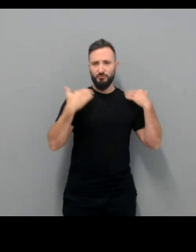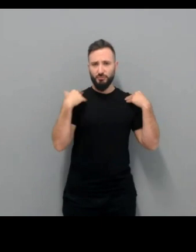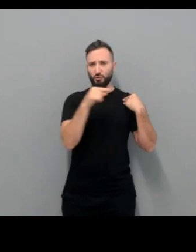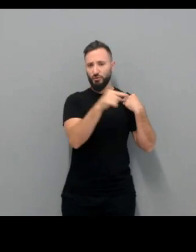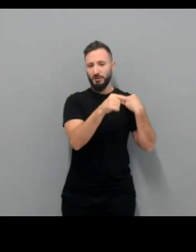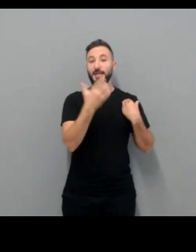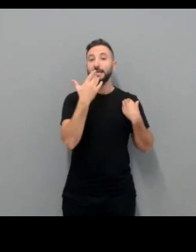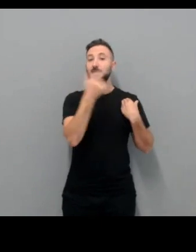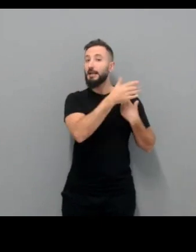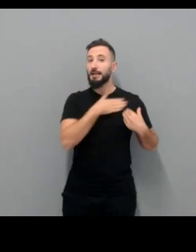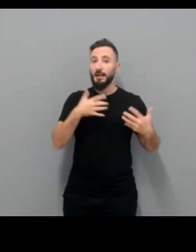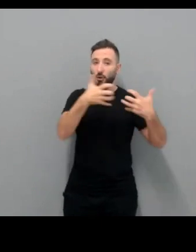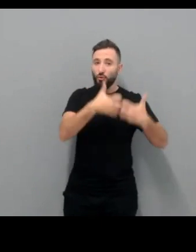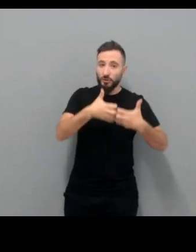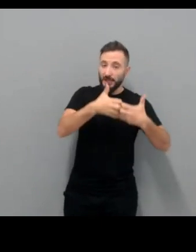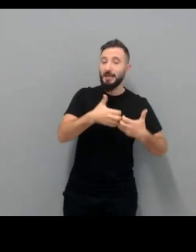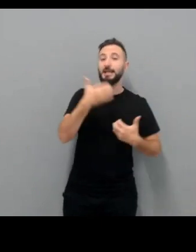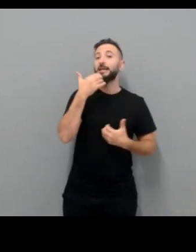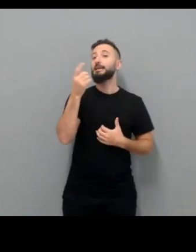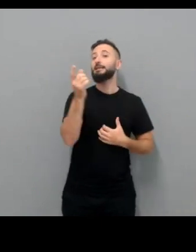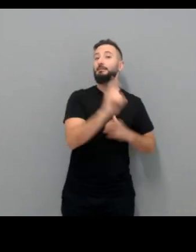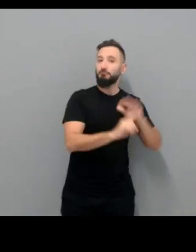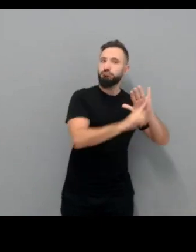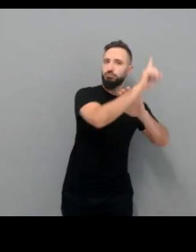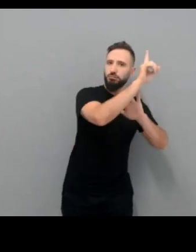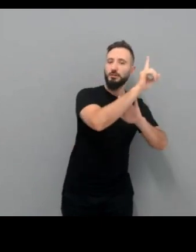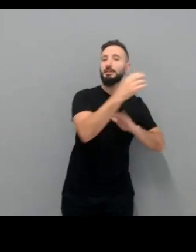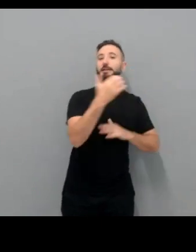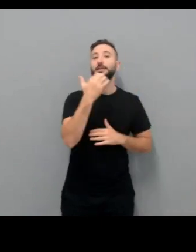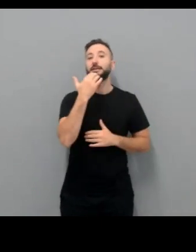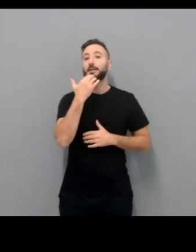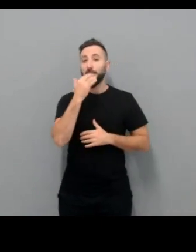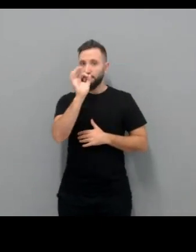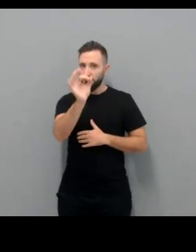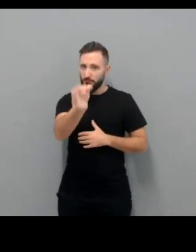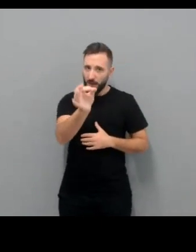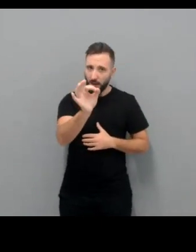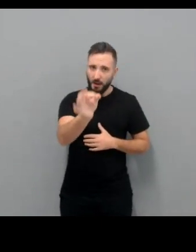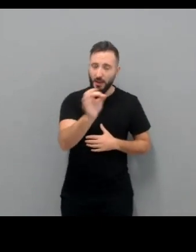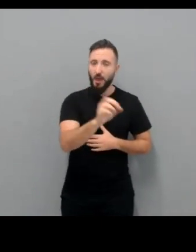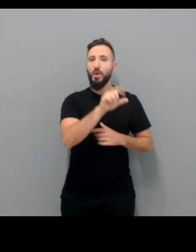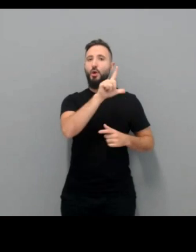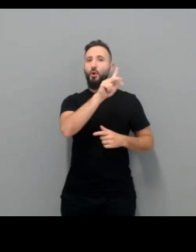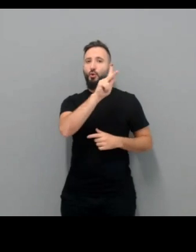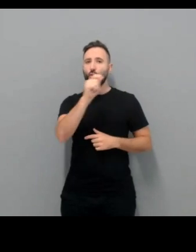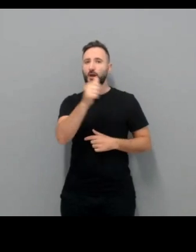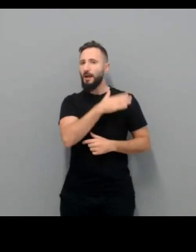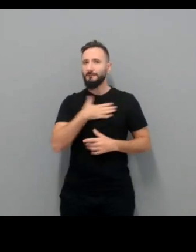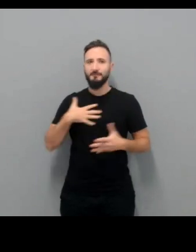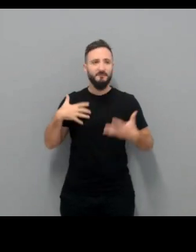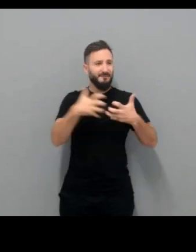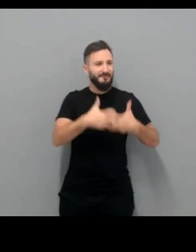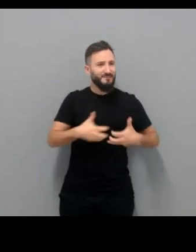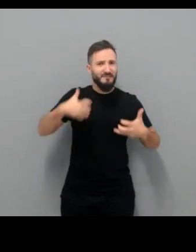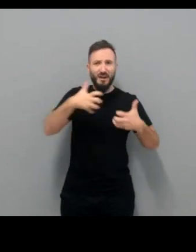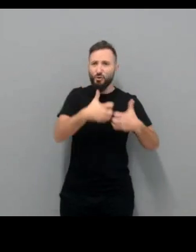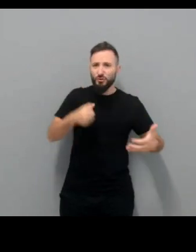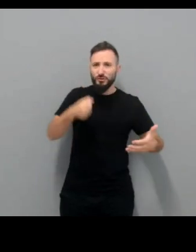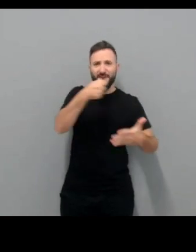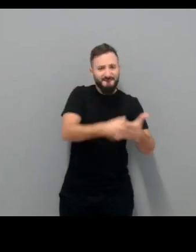Si Luca quiere luchar, luchará y saldrá para adelante. Y cierto es que Luca quiso luchar, luchó